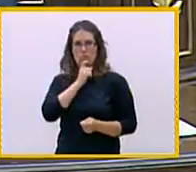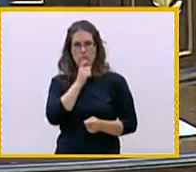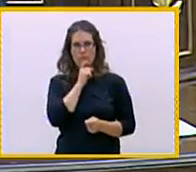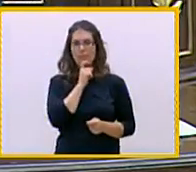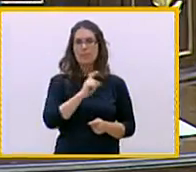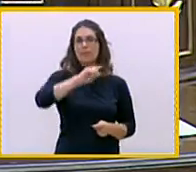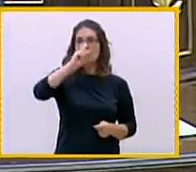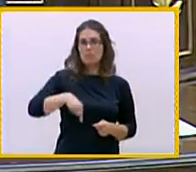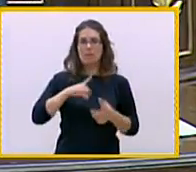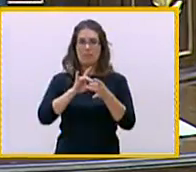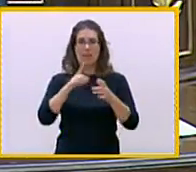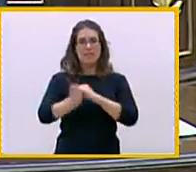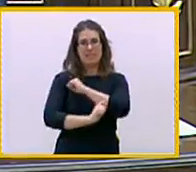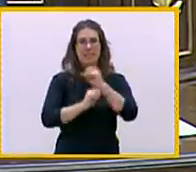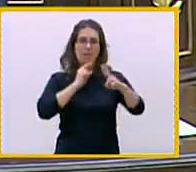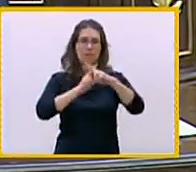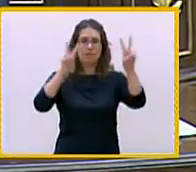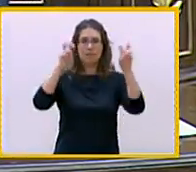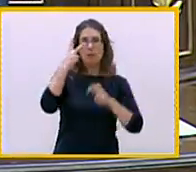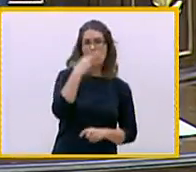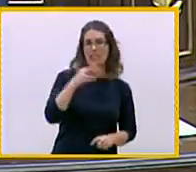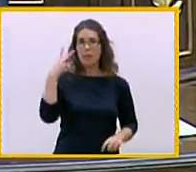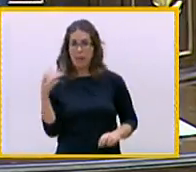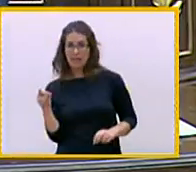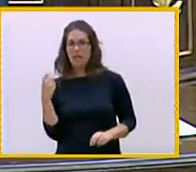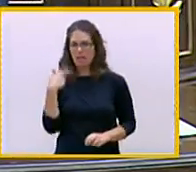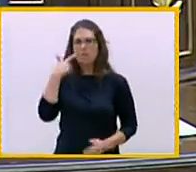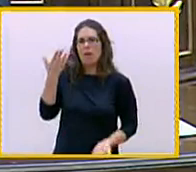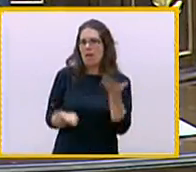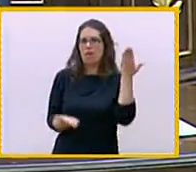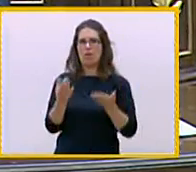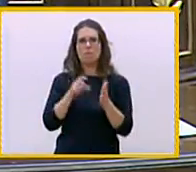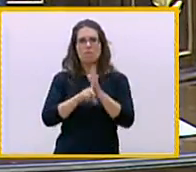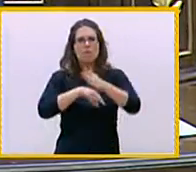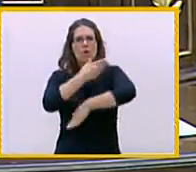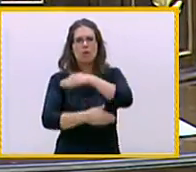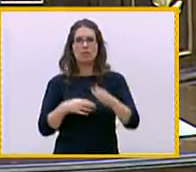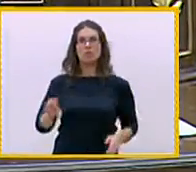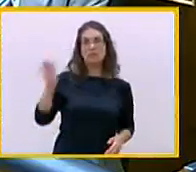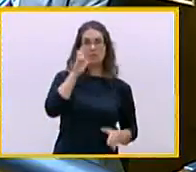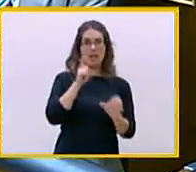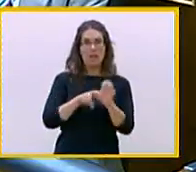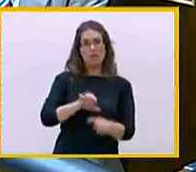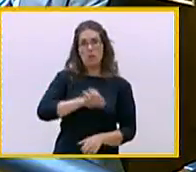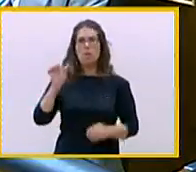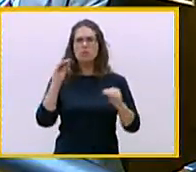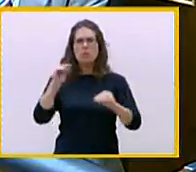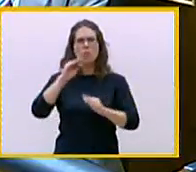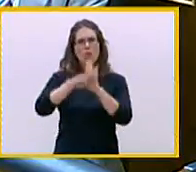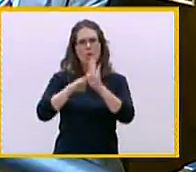Estrategia 2020, hemos valorado los progresos de los Estados miembros en la aplicación de su programa de reformas y de